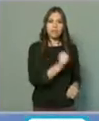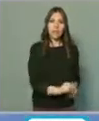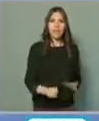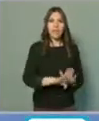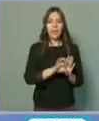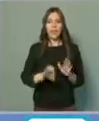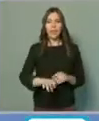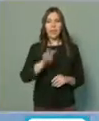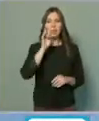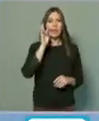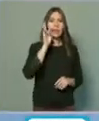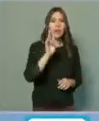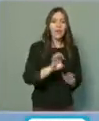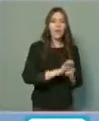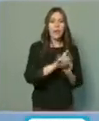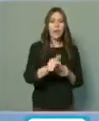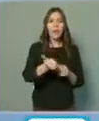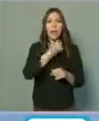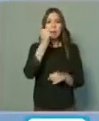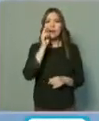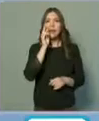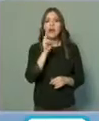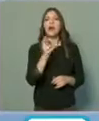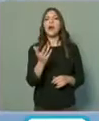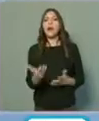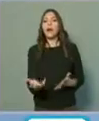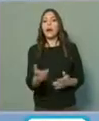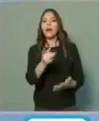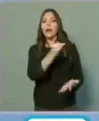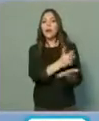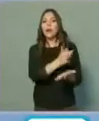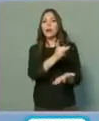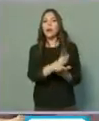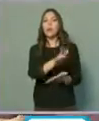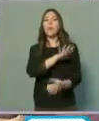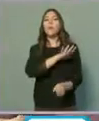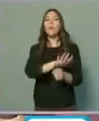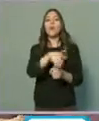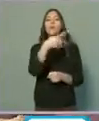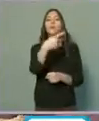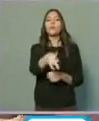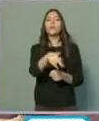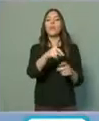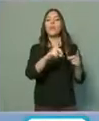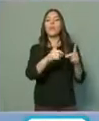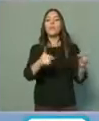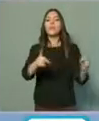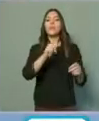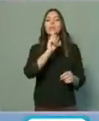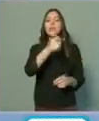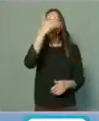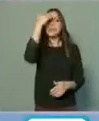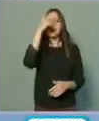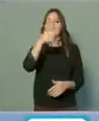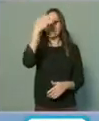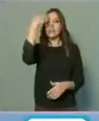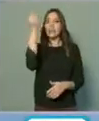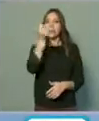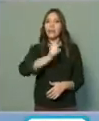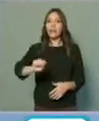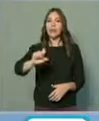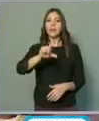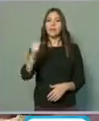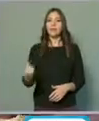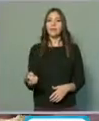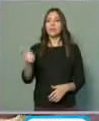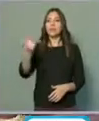ejemplo, se va posibilitando en desarrollar sus competencias, es cuando va creciendo. Yo me acuerdo que yo salí del